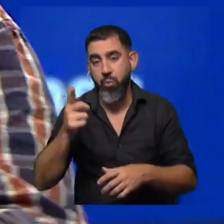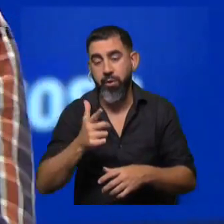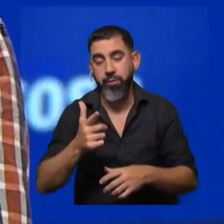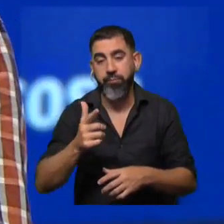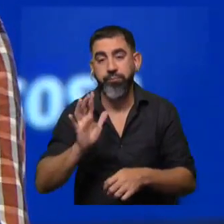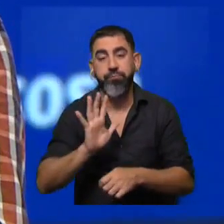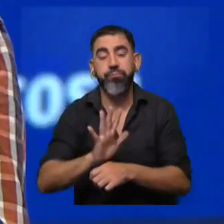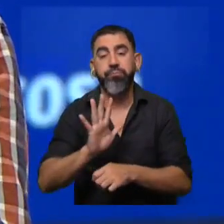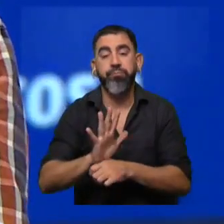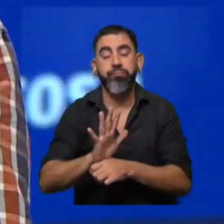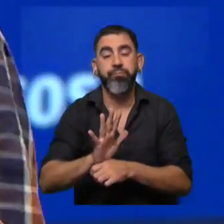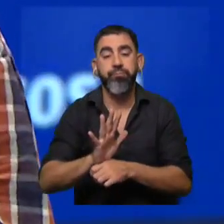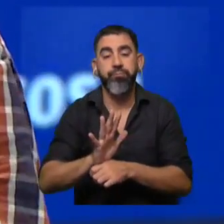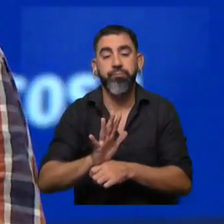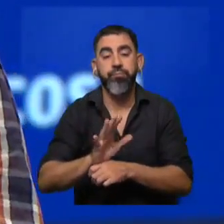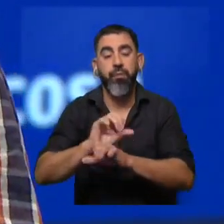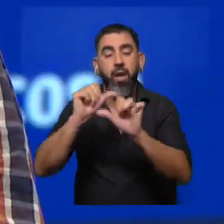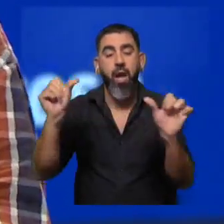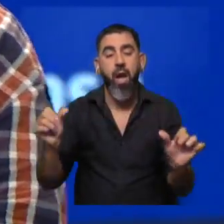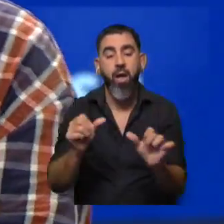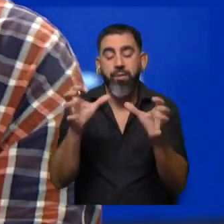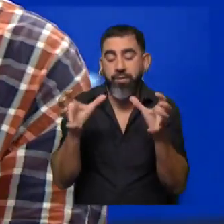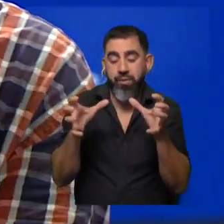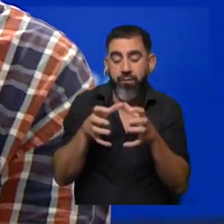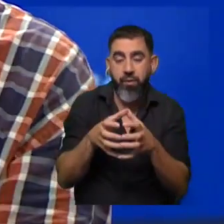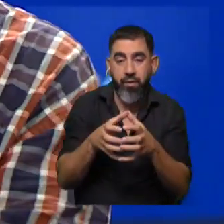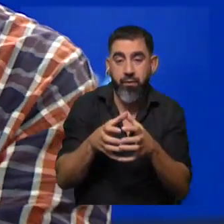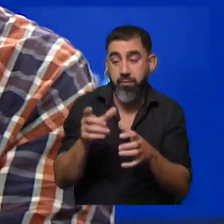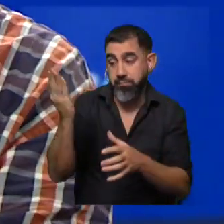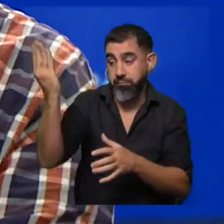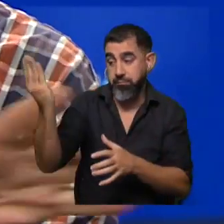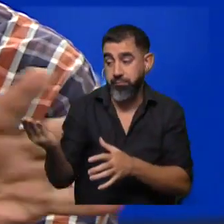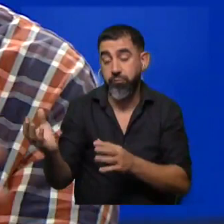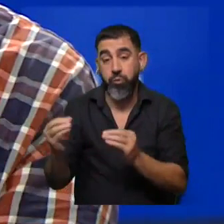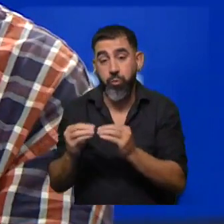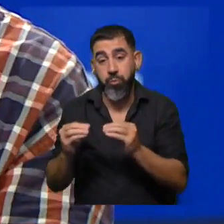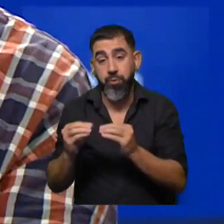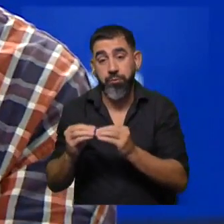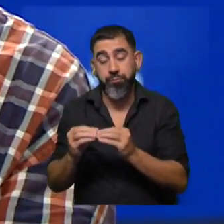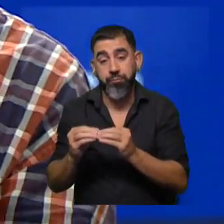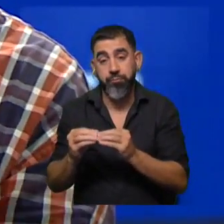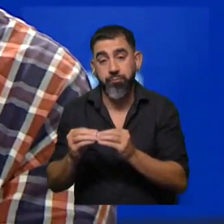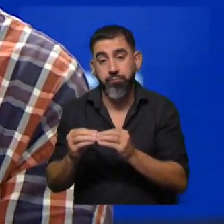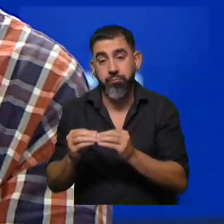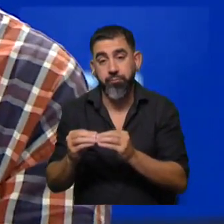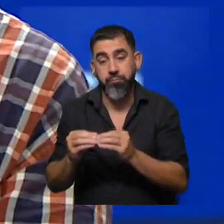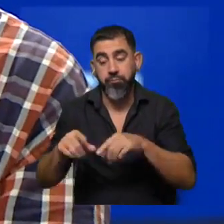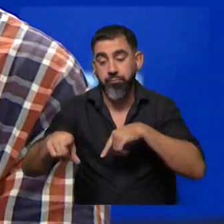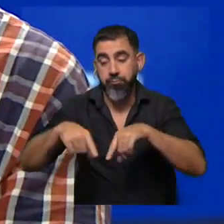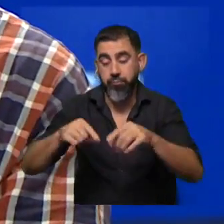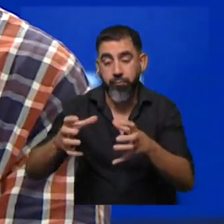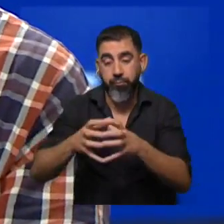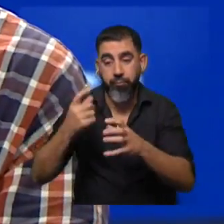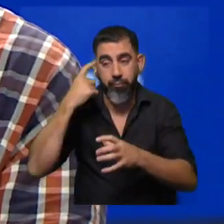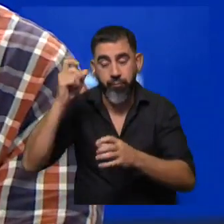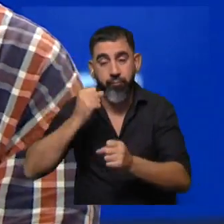digamos, una actividad centralizada. Creo que Chester fue la que dinamizó la generación de un equipo